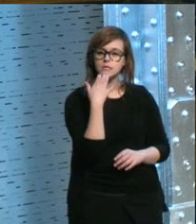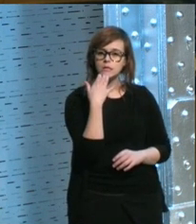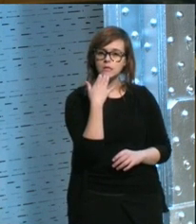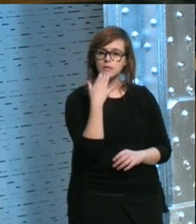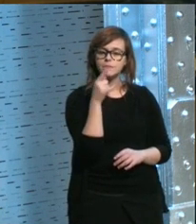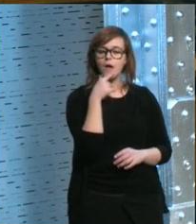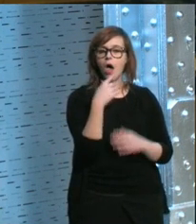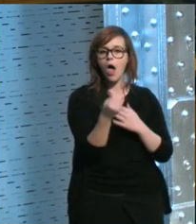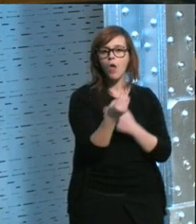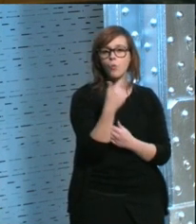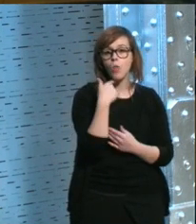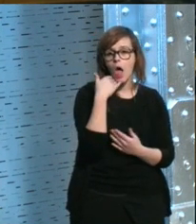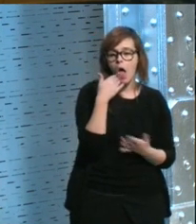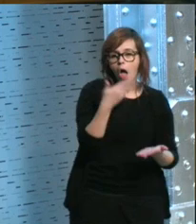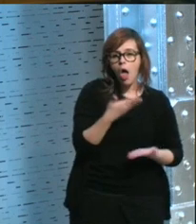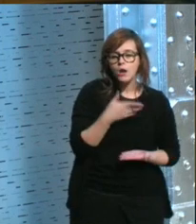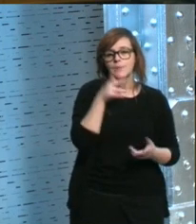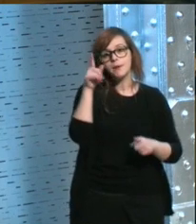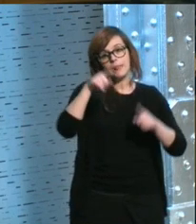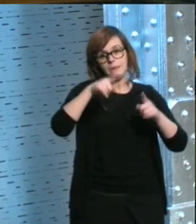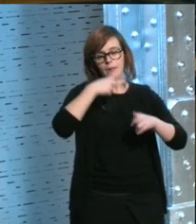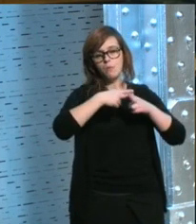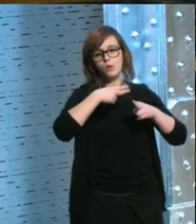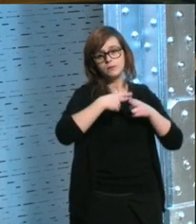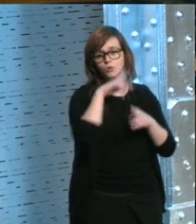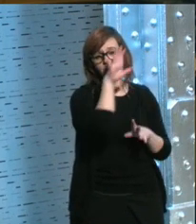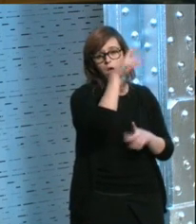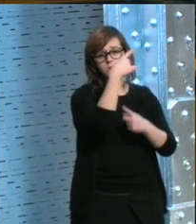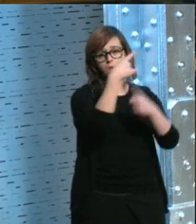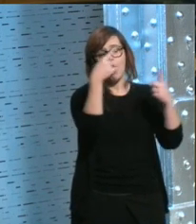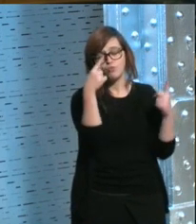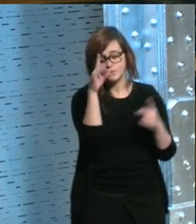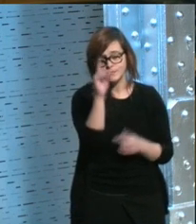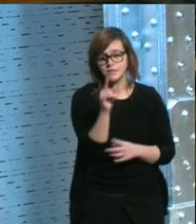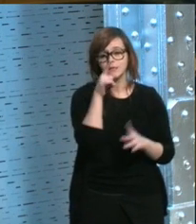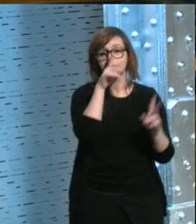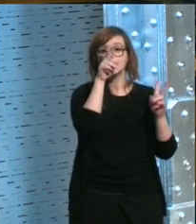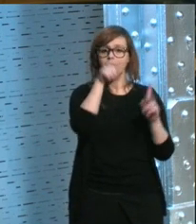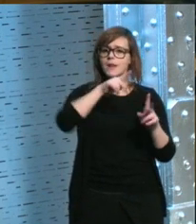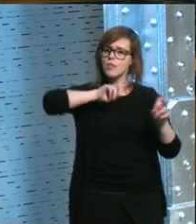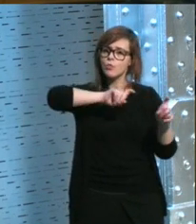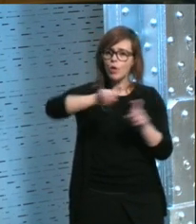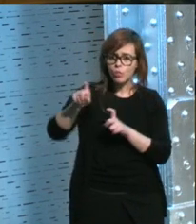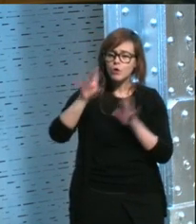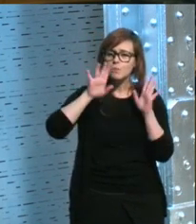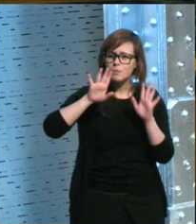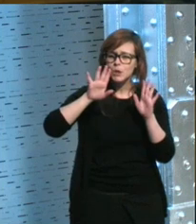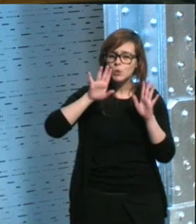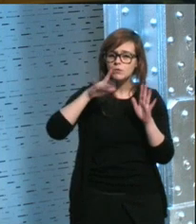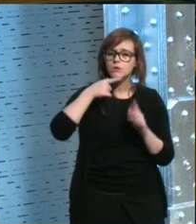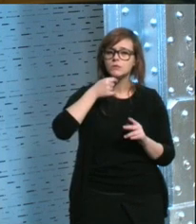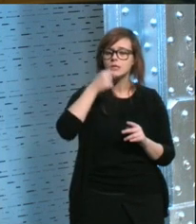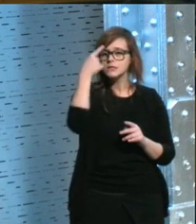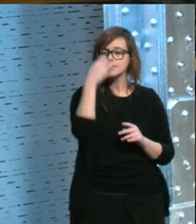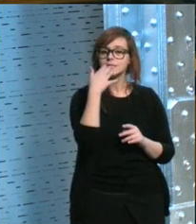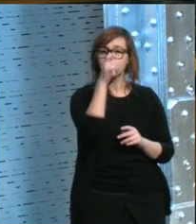ayuda. Bueno, vemos que depende de lo político del país y todo esto, de la educación, pero yo quiero saber si